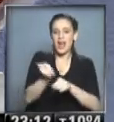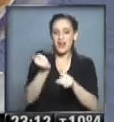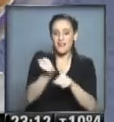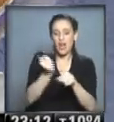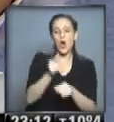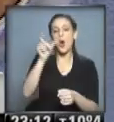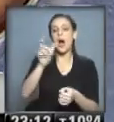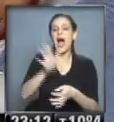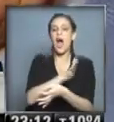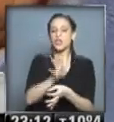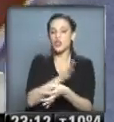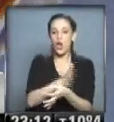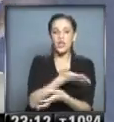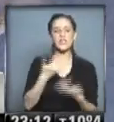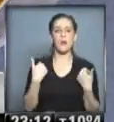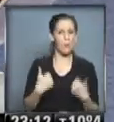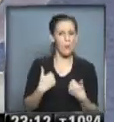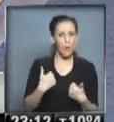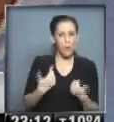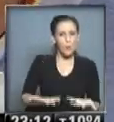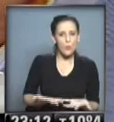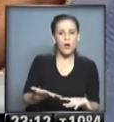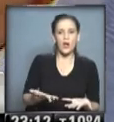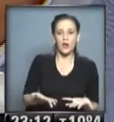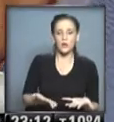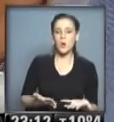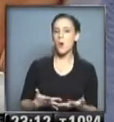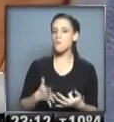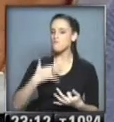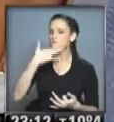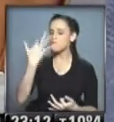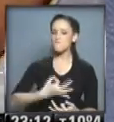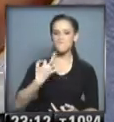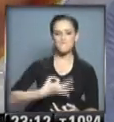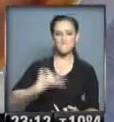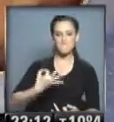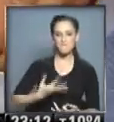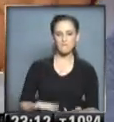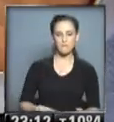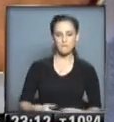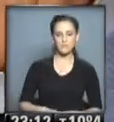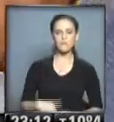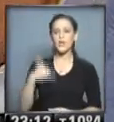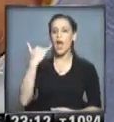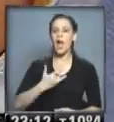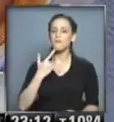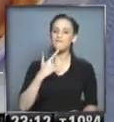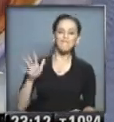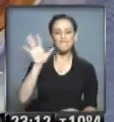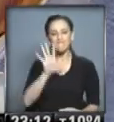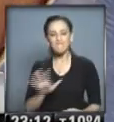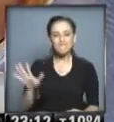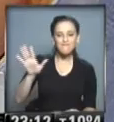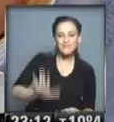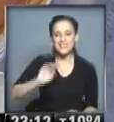parece de pérez y de ella un personaje realmente inquietante no sé si tiene un misterio un encanto